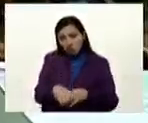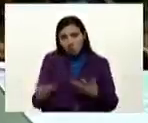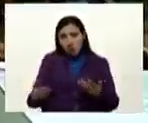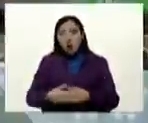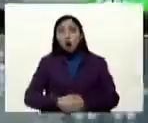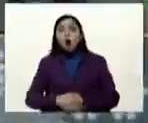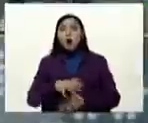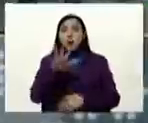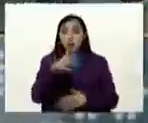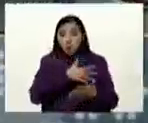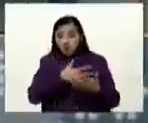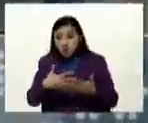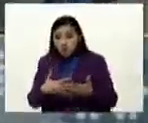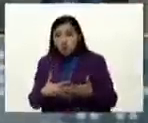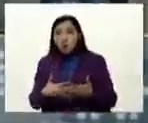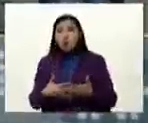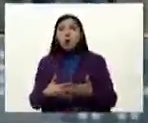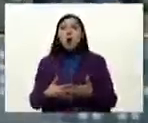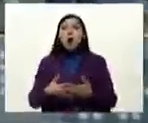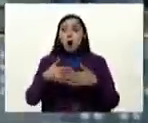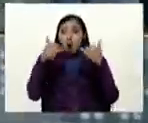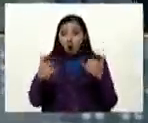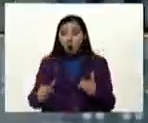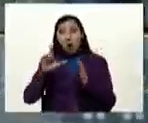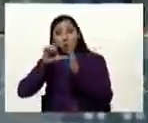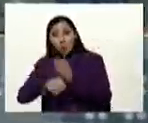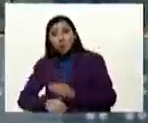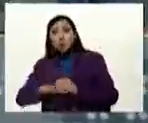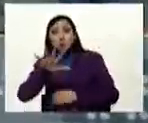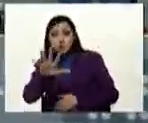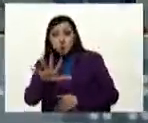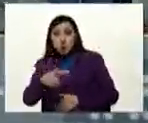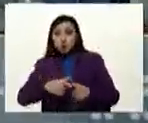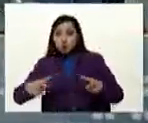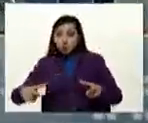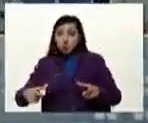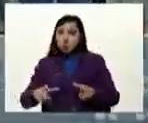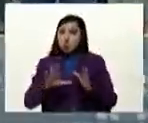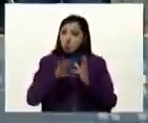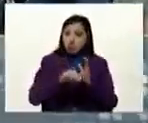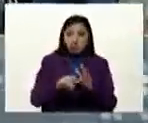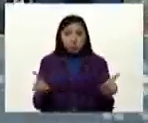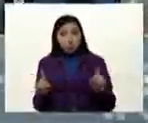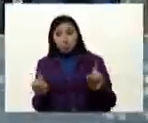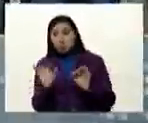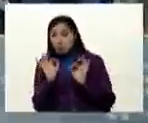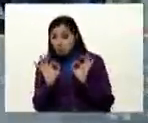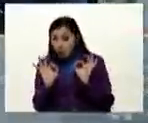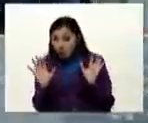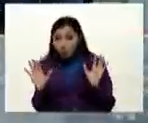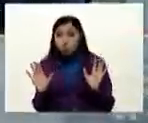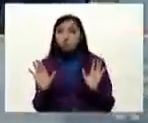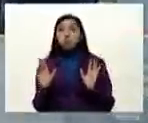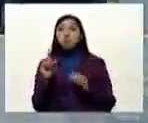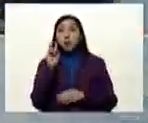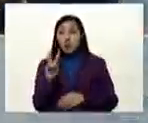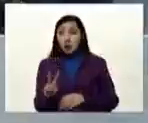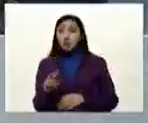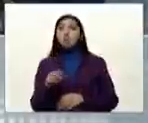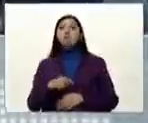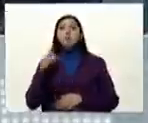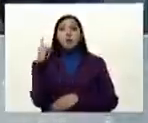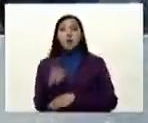el día después de la represión le tiene que costar 5 bolívares. No se deje robar. Reclame. Pelee.